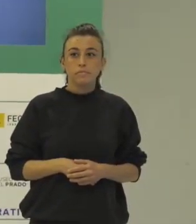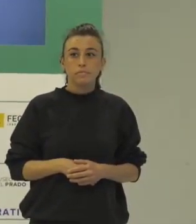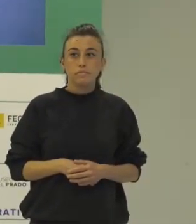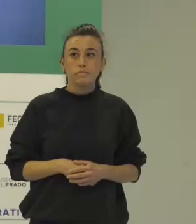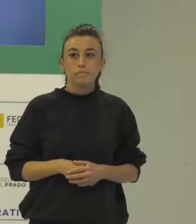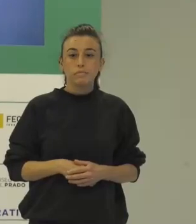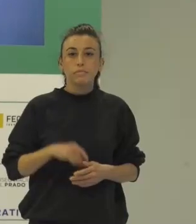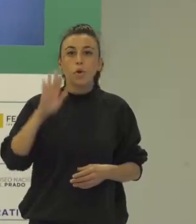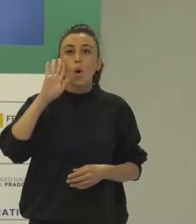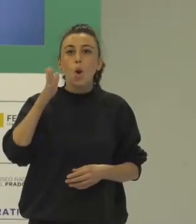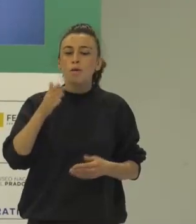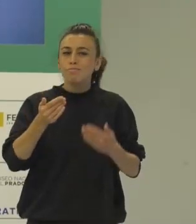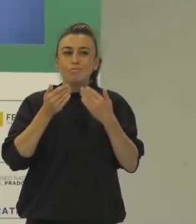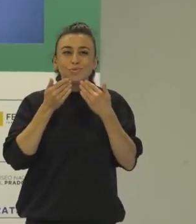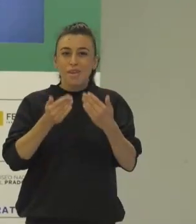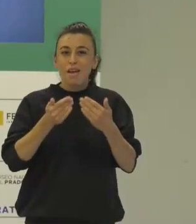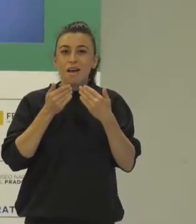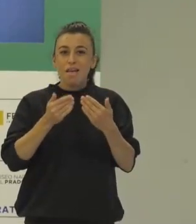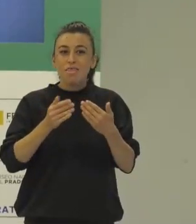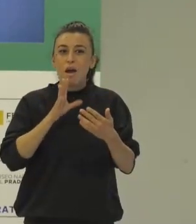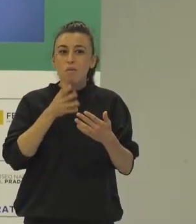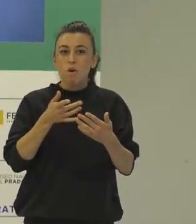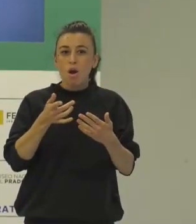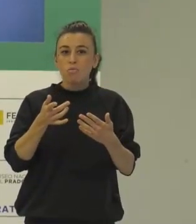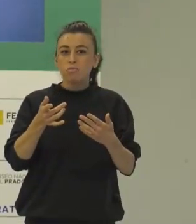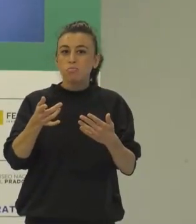Bueno, muchísimas gracias por su presencia.